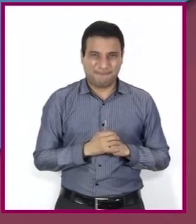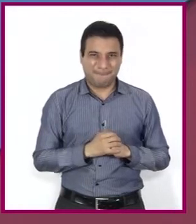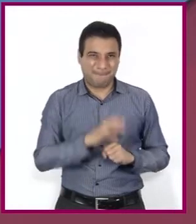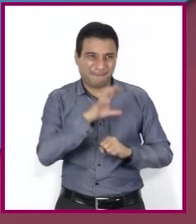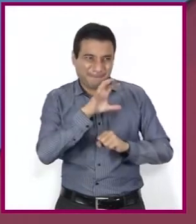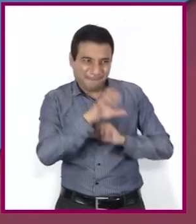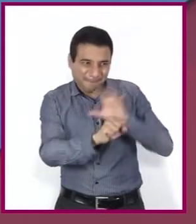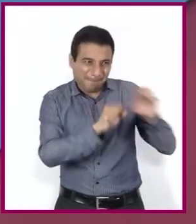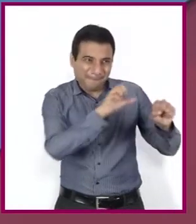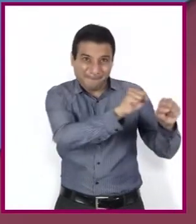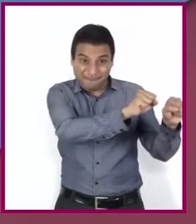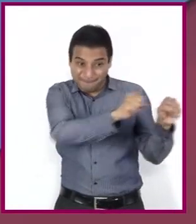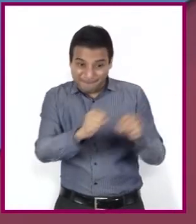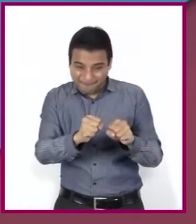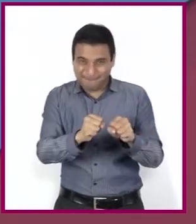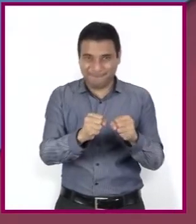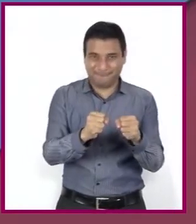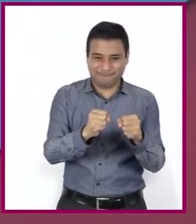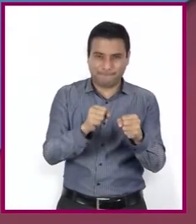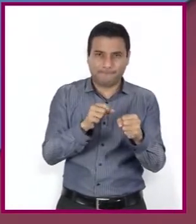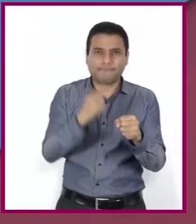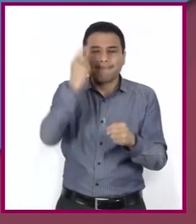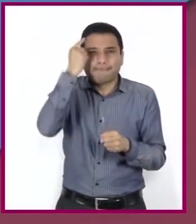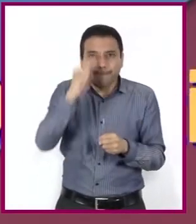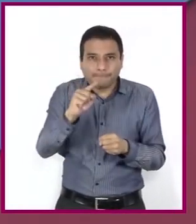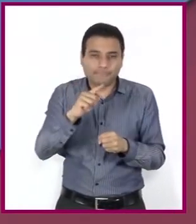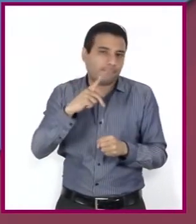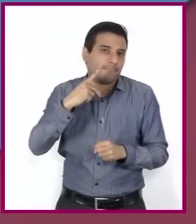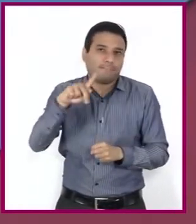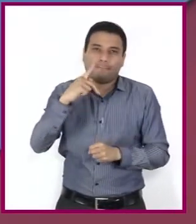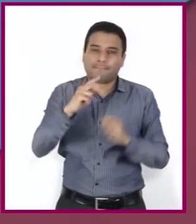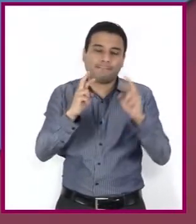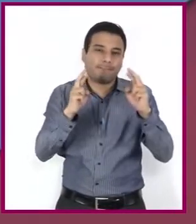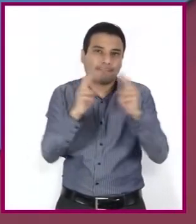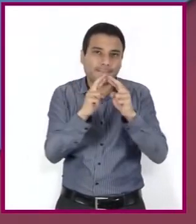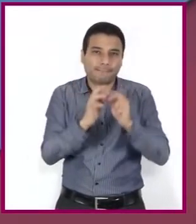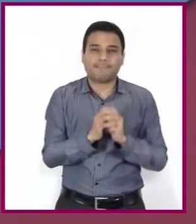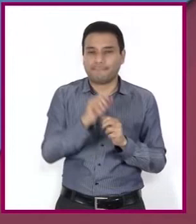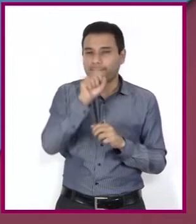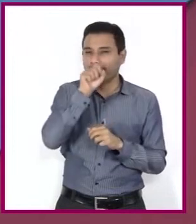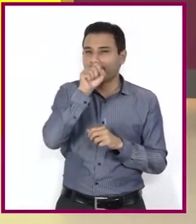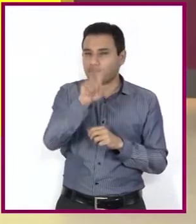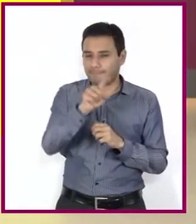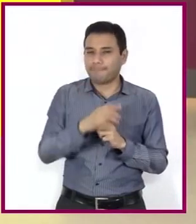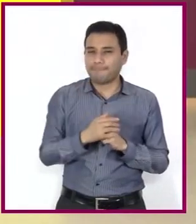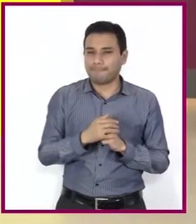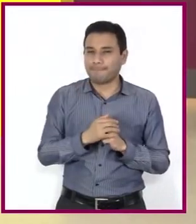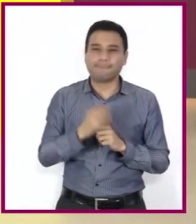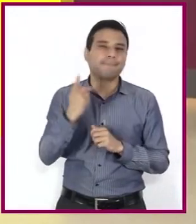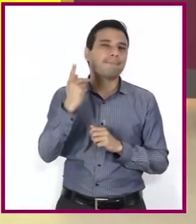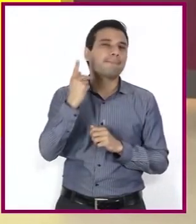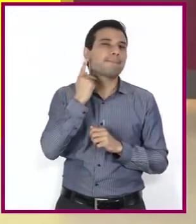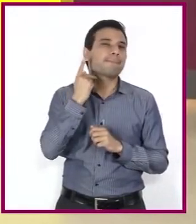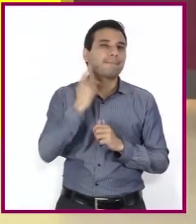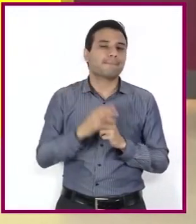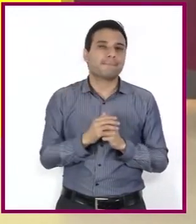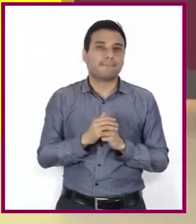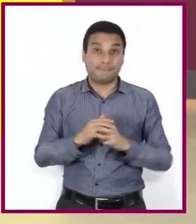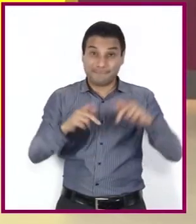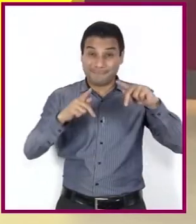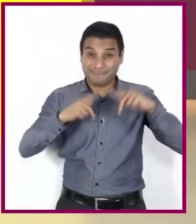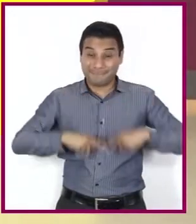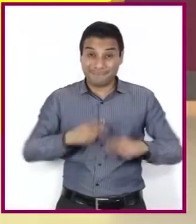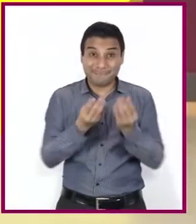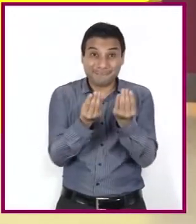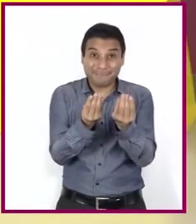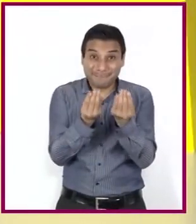claramente religioso de estas guerras, detrás también existía un objetivo político: la obtención de muchos prisioneros